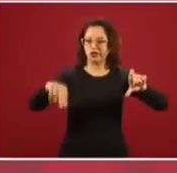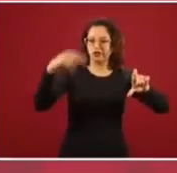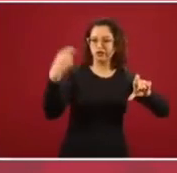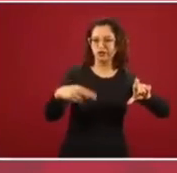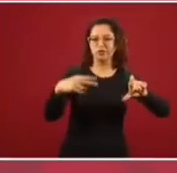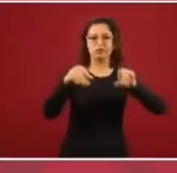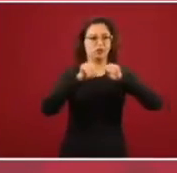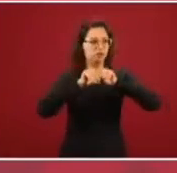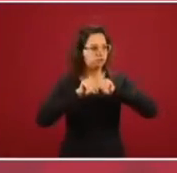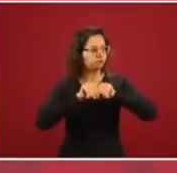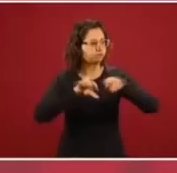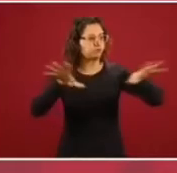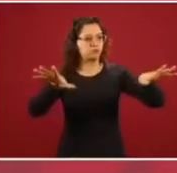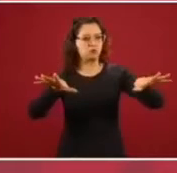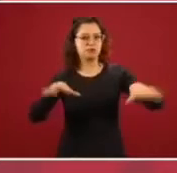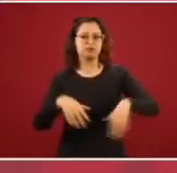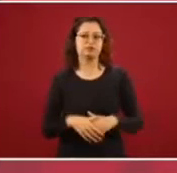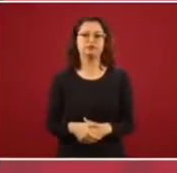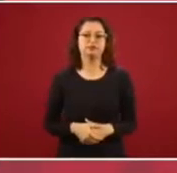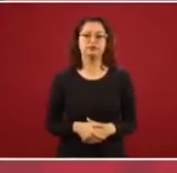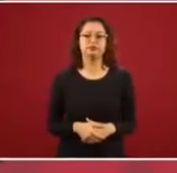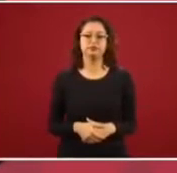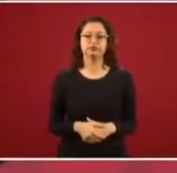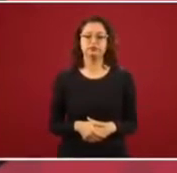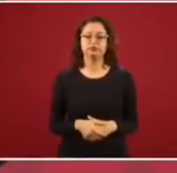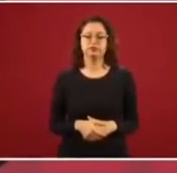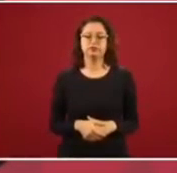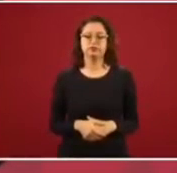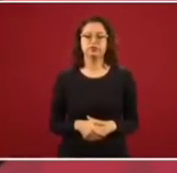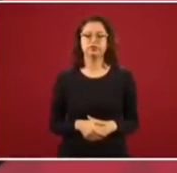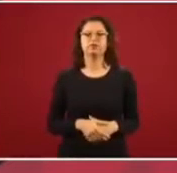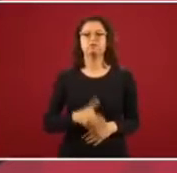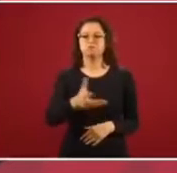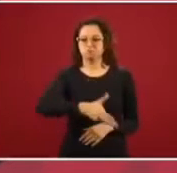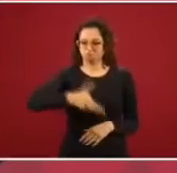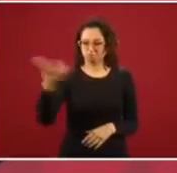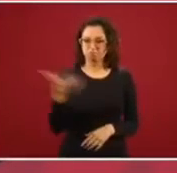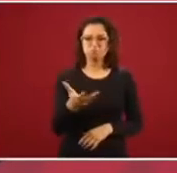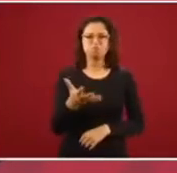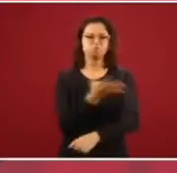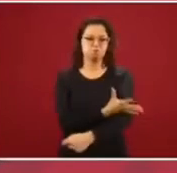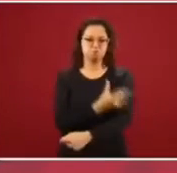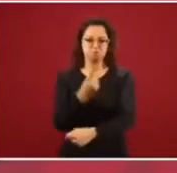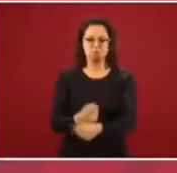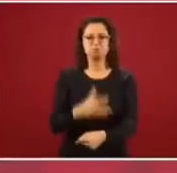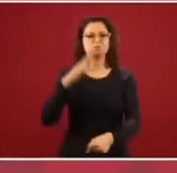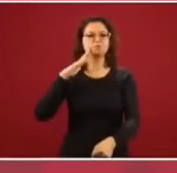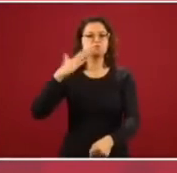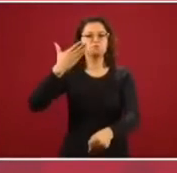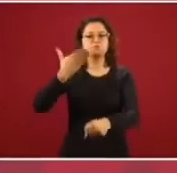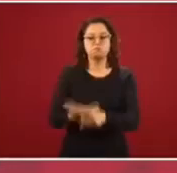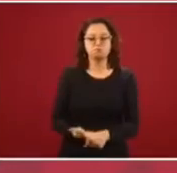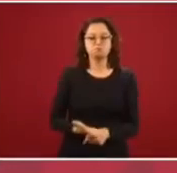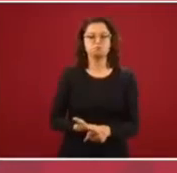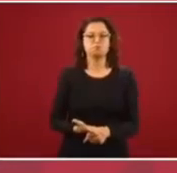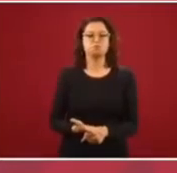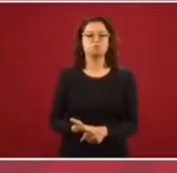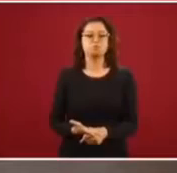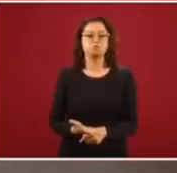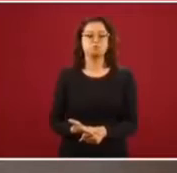fulana de tal que actuó como honestidad responsabilidad y